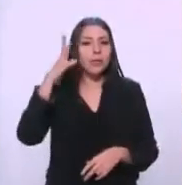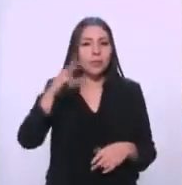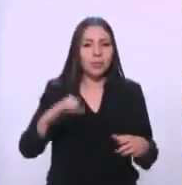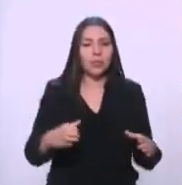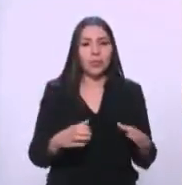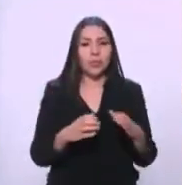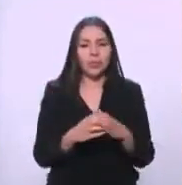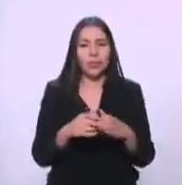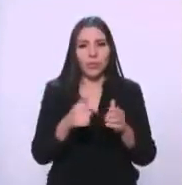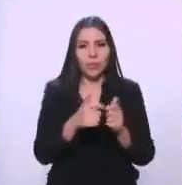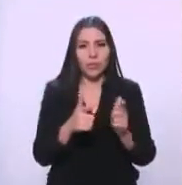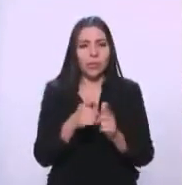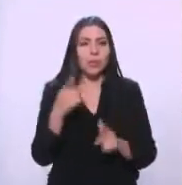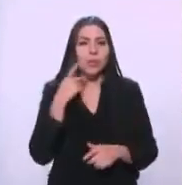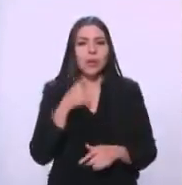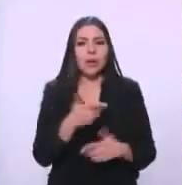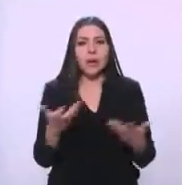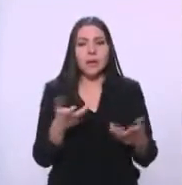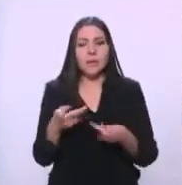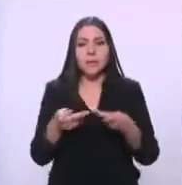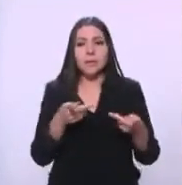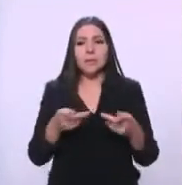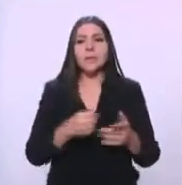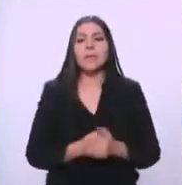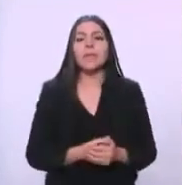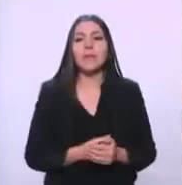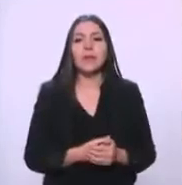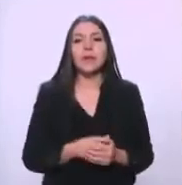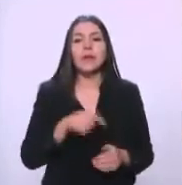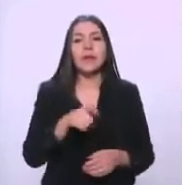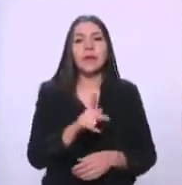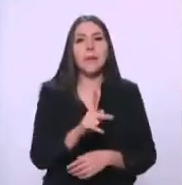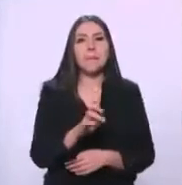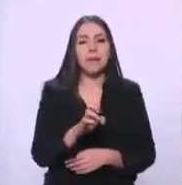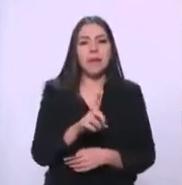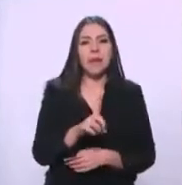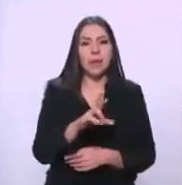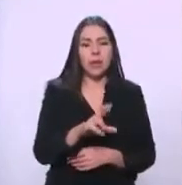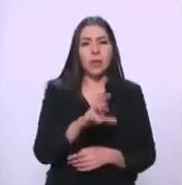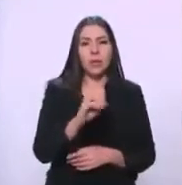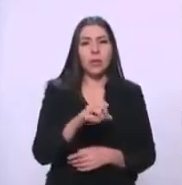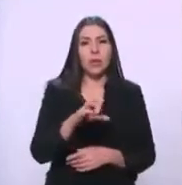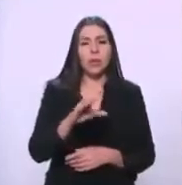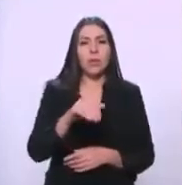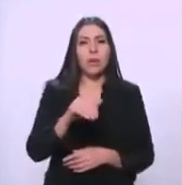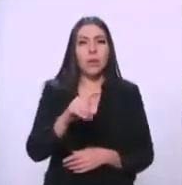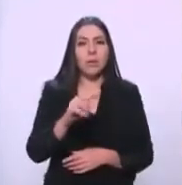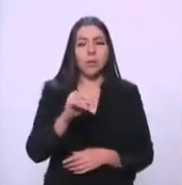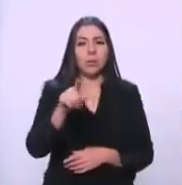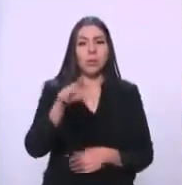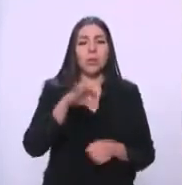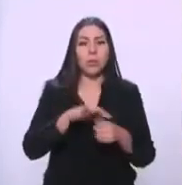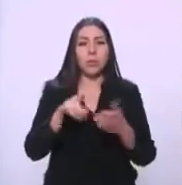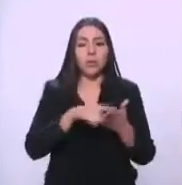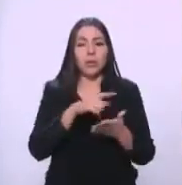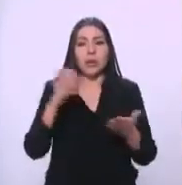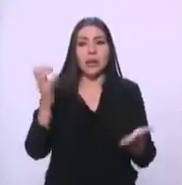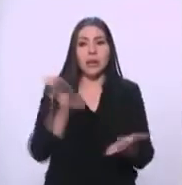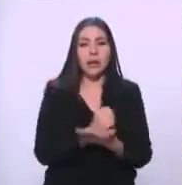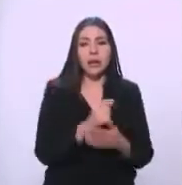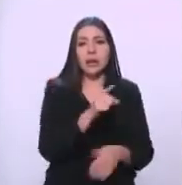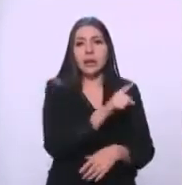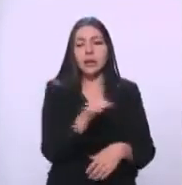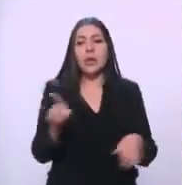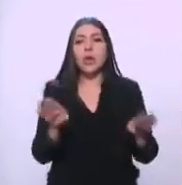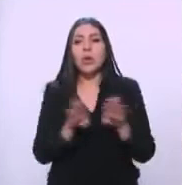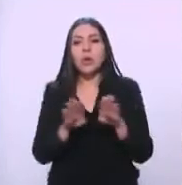están haciendo, o sea, Kumamoto, que fue Pedro Kumamoto quien ganó esta elección, y cómo ellos y ellas